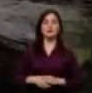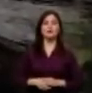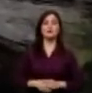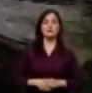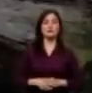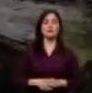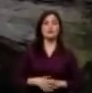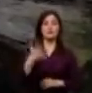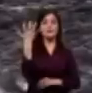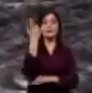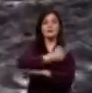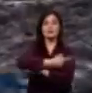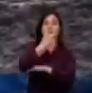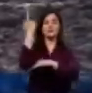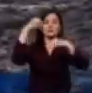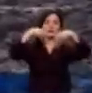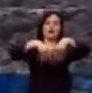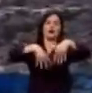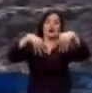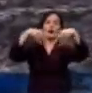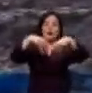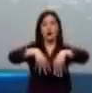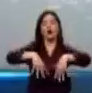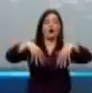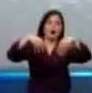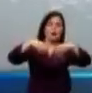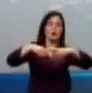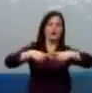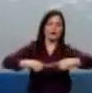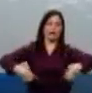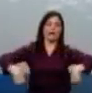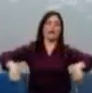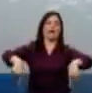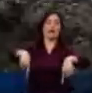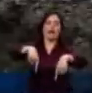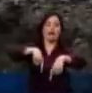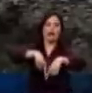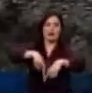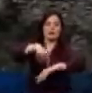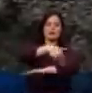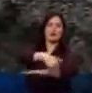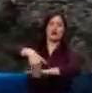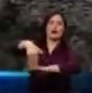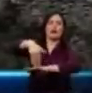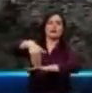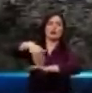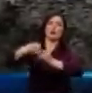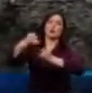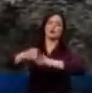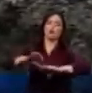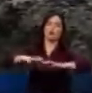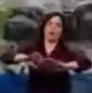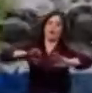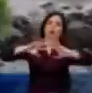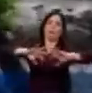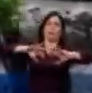Por más de 15 días las aguayuvias permanecieron represadas formando una laguna a orillas del camino, que al final terminó cediendo